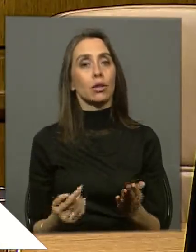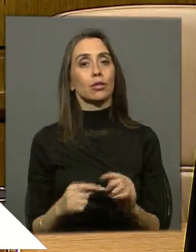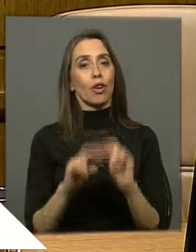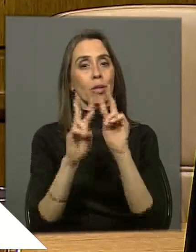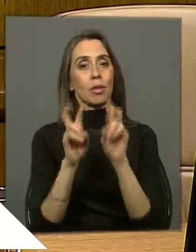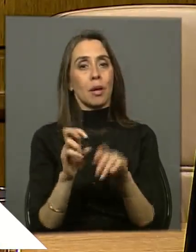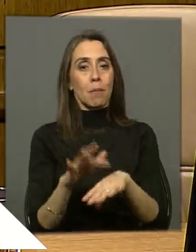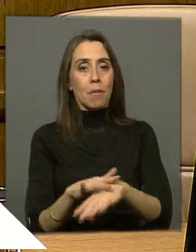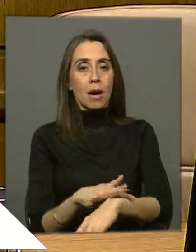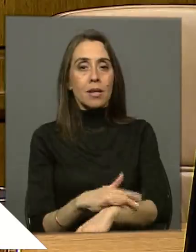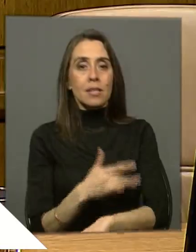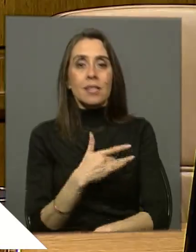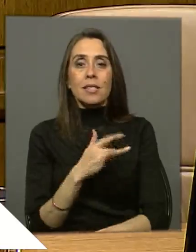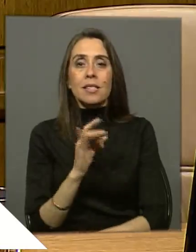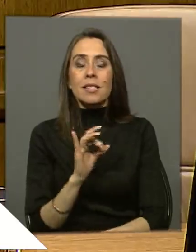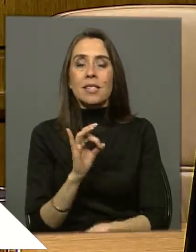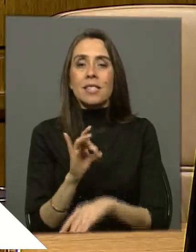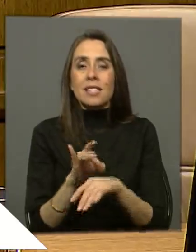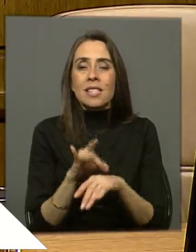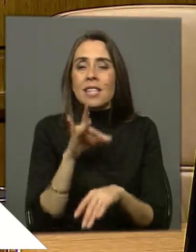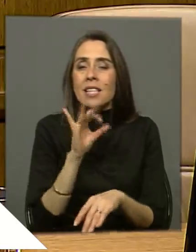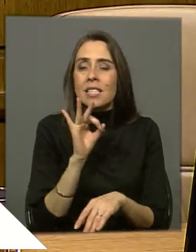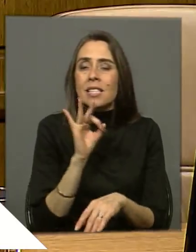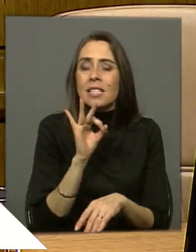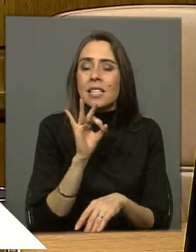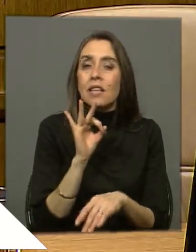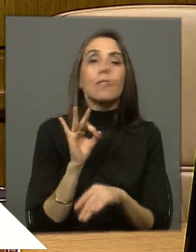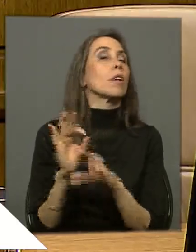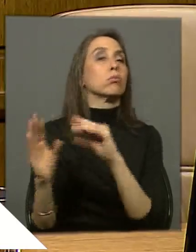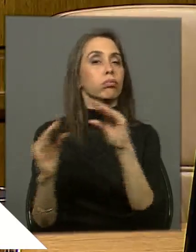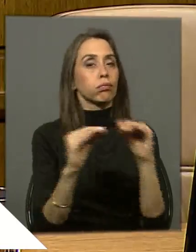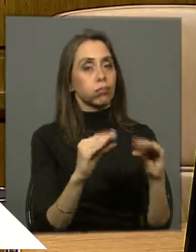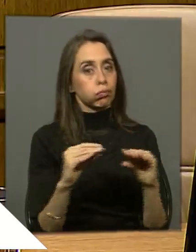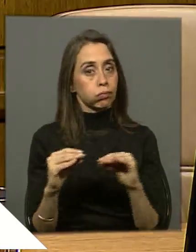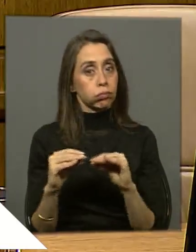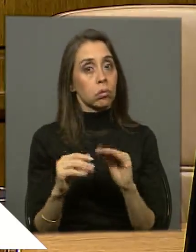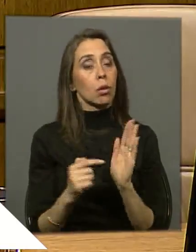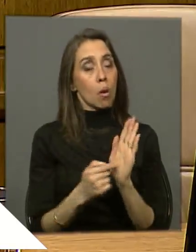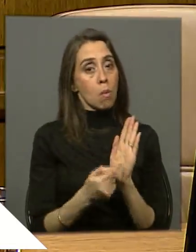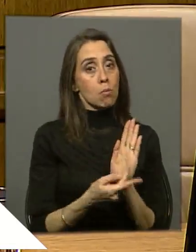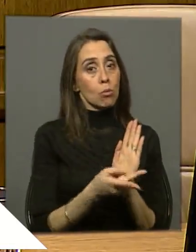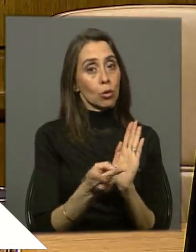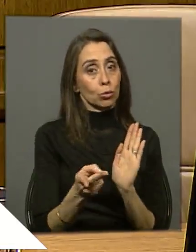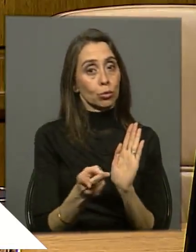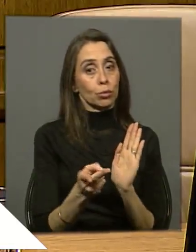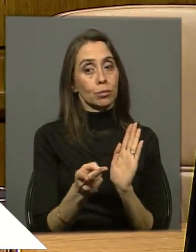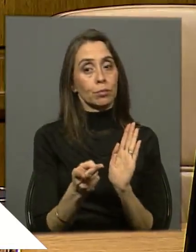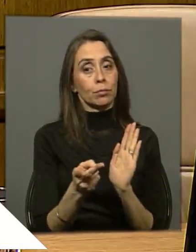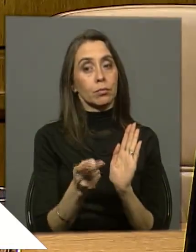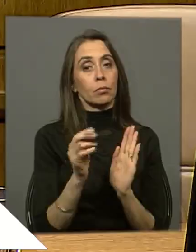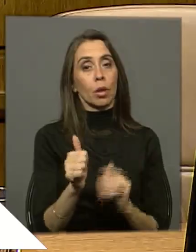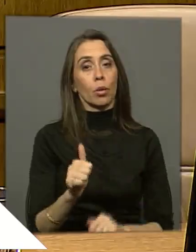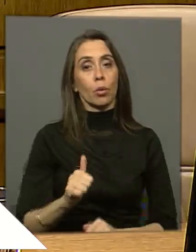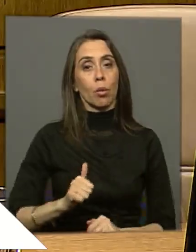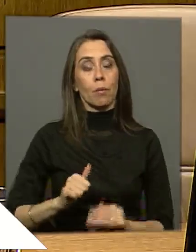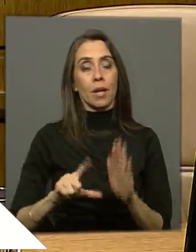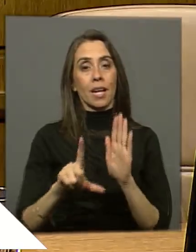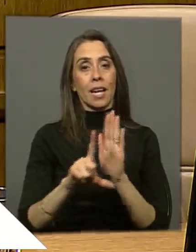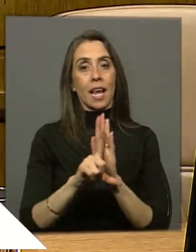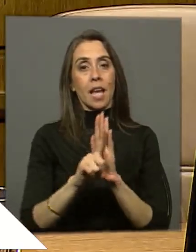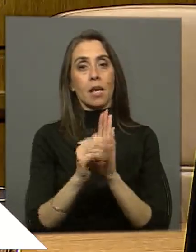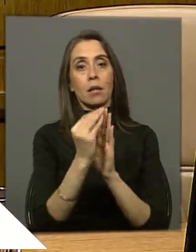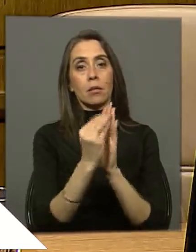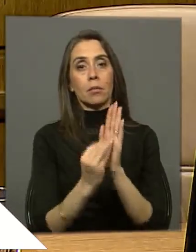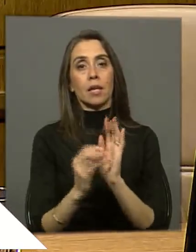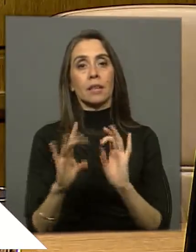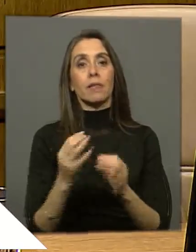tema tan sensible, ¿no es cierto?, que tenemos que abordar y que se ha dado señales en ir dando cumplimiento a la ley que establece